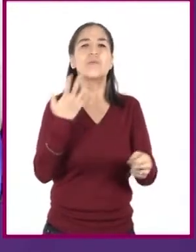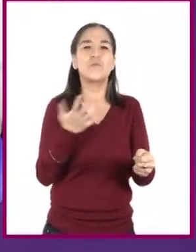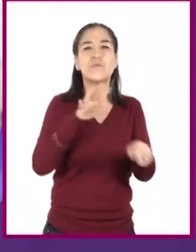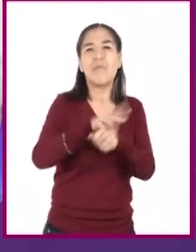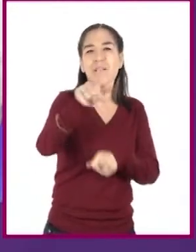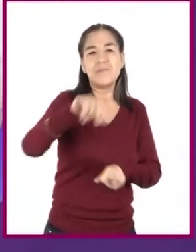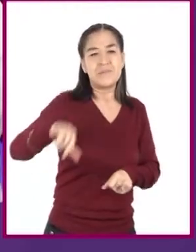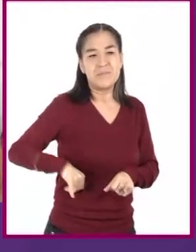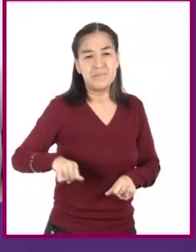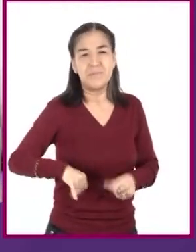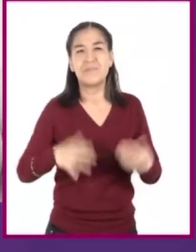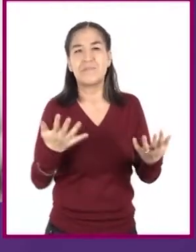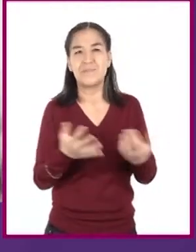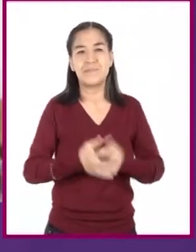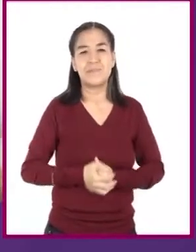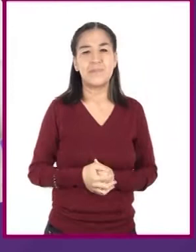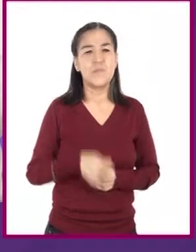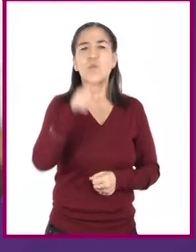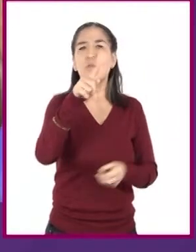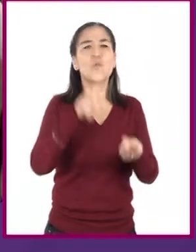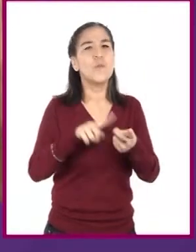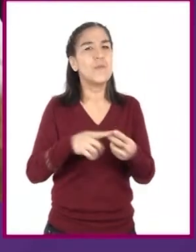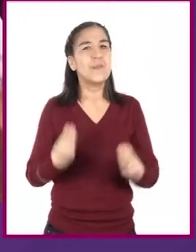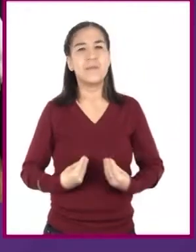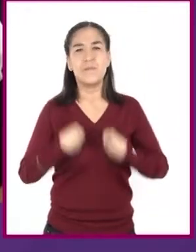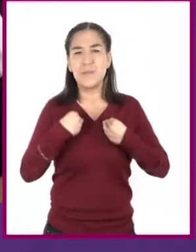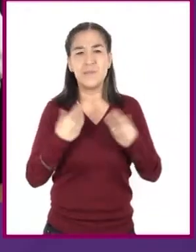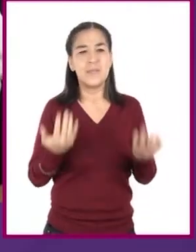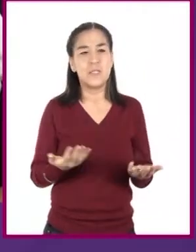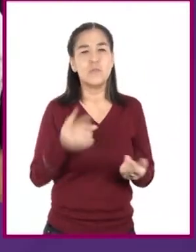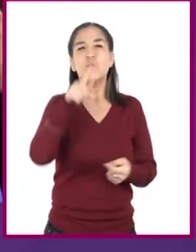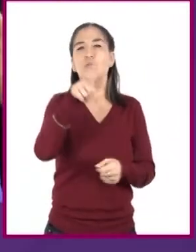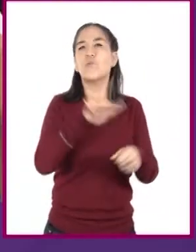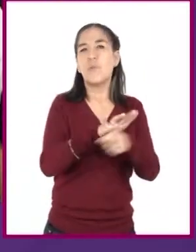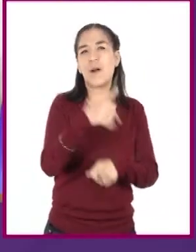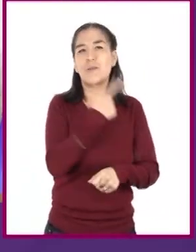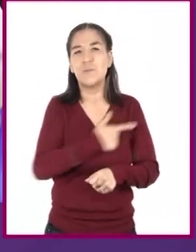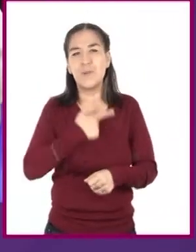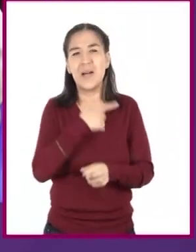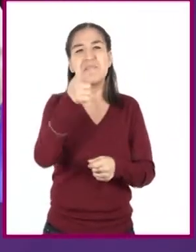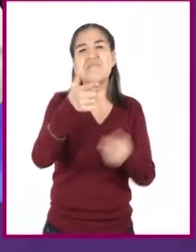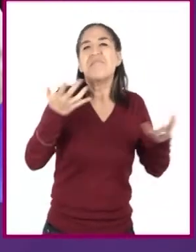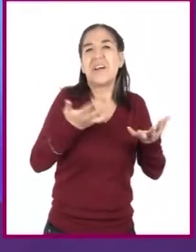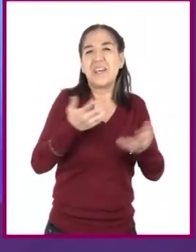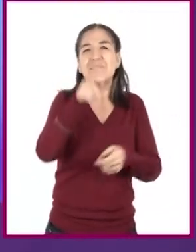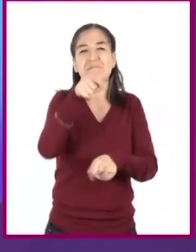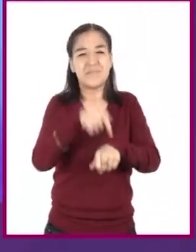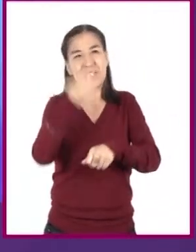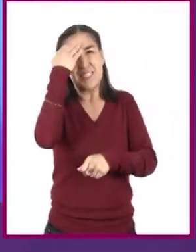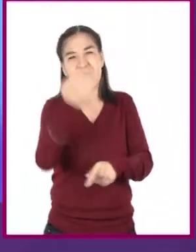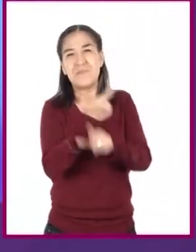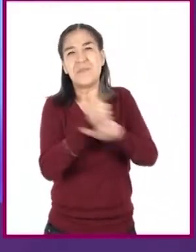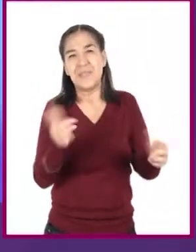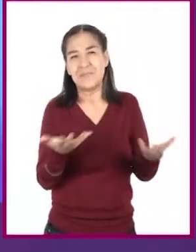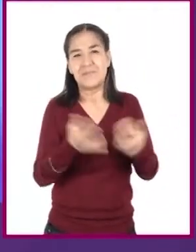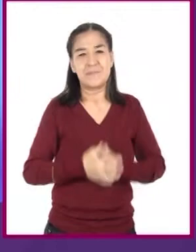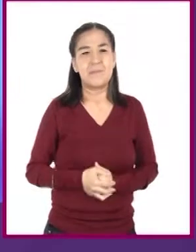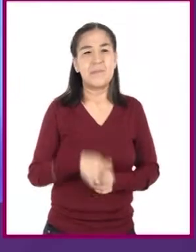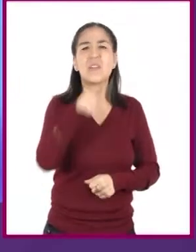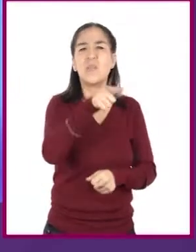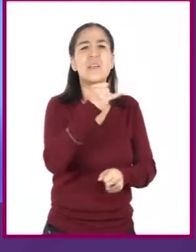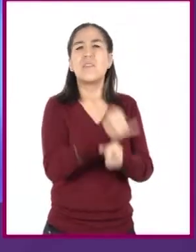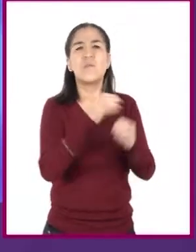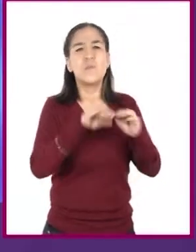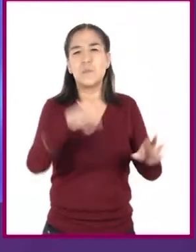llamas? ¿Cuántos años tienes? ¿Dónde vives? ¿O cuáles son tus gustos y pasatiempos favoritos? Esta información forma